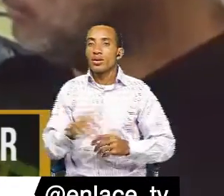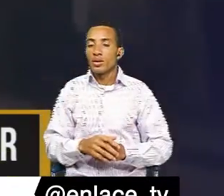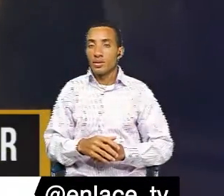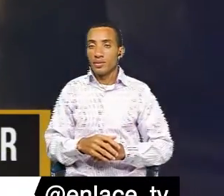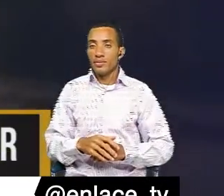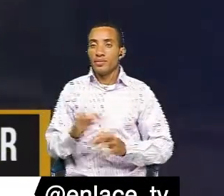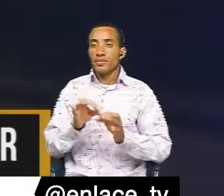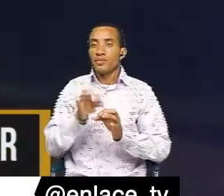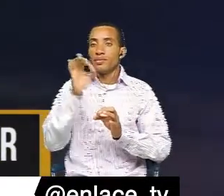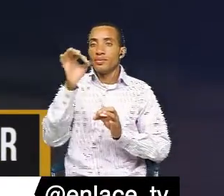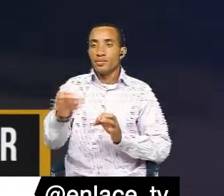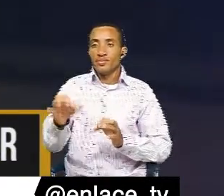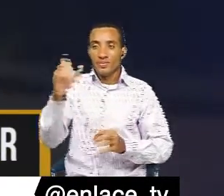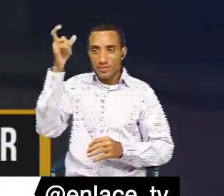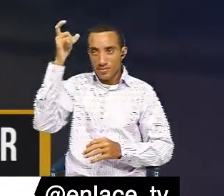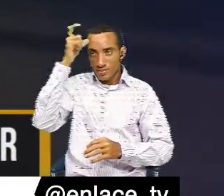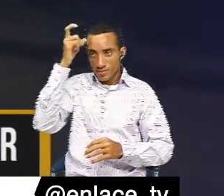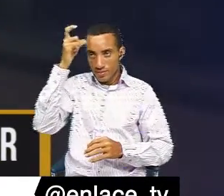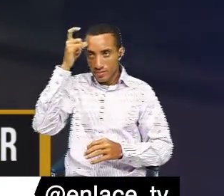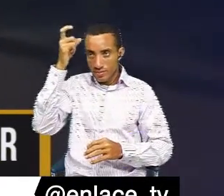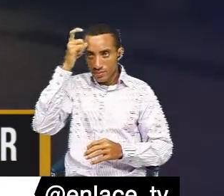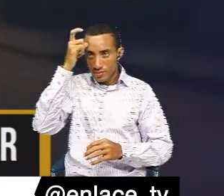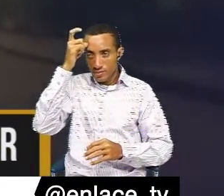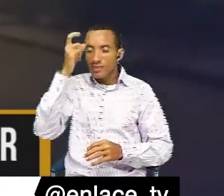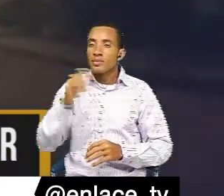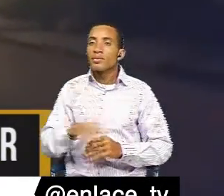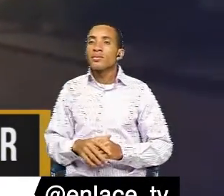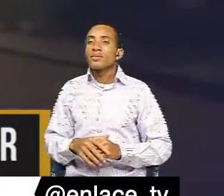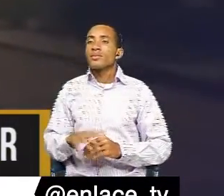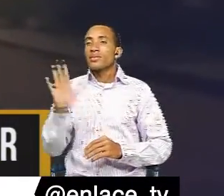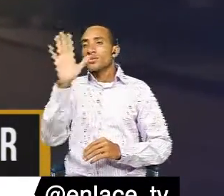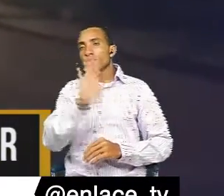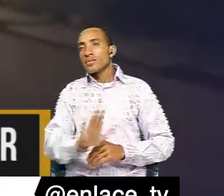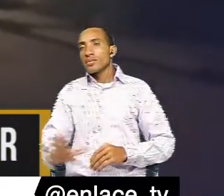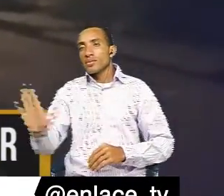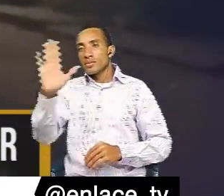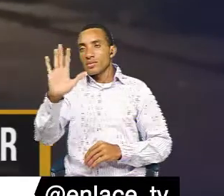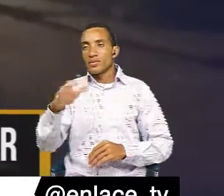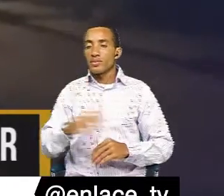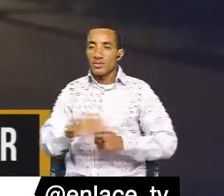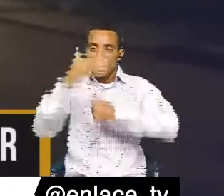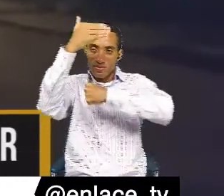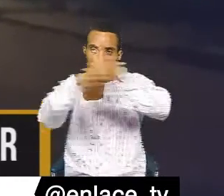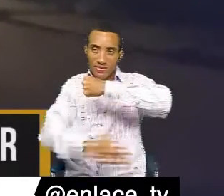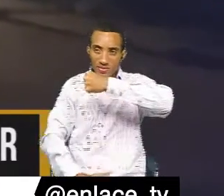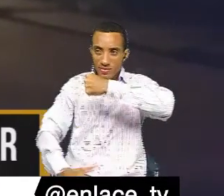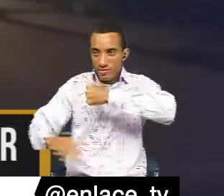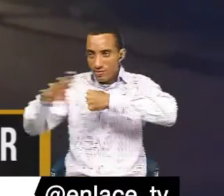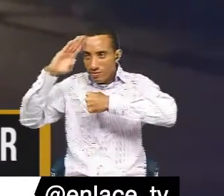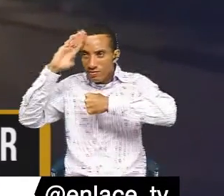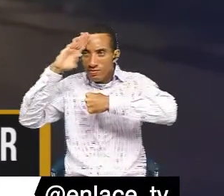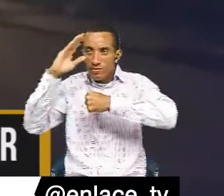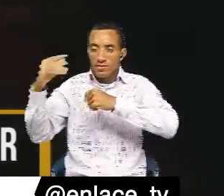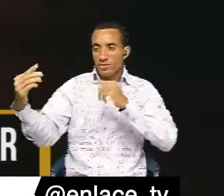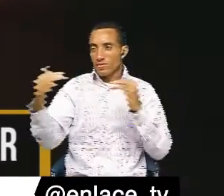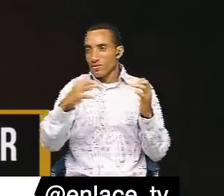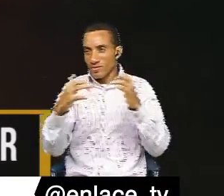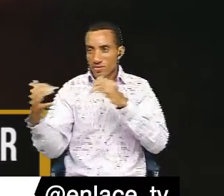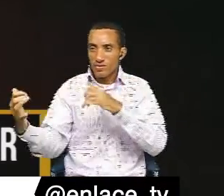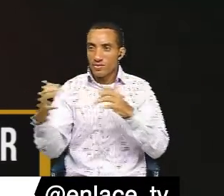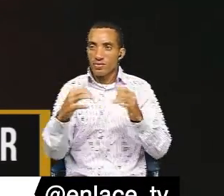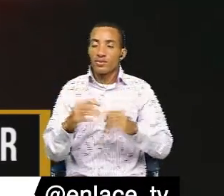han registrado fuertes enfrentamientos en las últimas horas entre el Escuadrón Móvil Antidisturbios y la comunidad. Según lo dieron a conocer los integrantes de la Unión